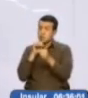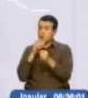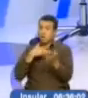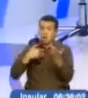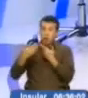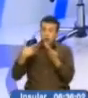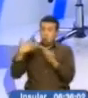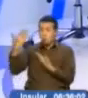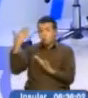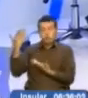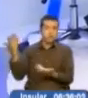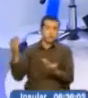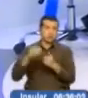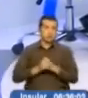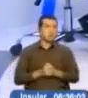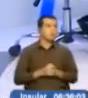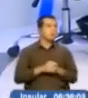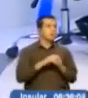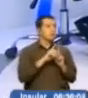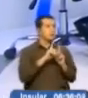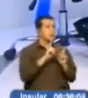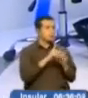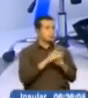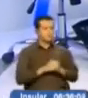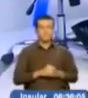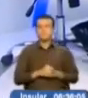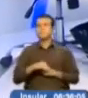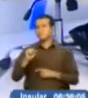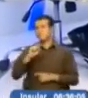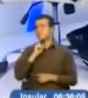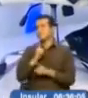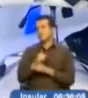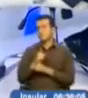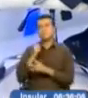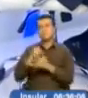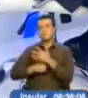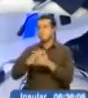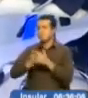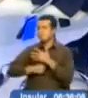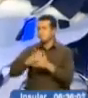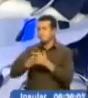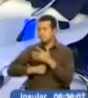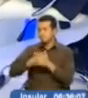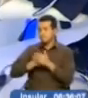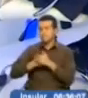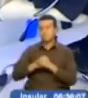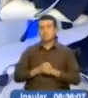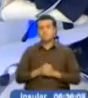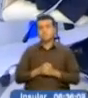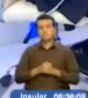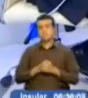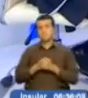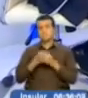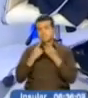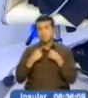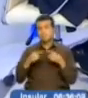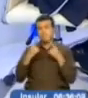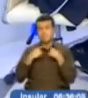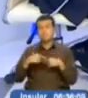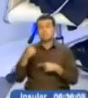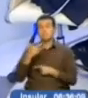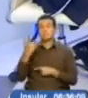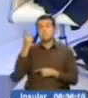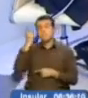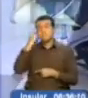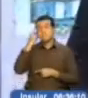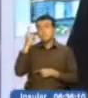David. Termino contigo. Sí, en el mismo sentido, digo, ahí creo que hay un gran reto y creo que no hay que hacer muchas declaraciones retóricas, sino pensar precisamente